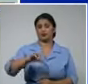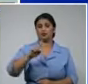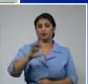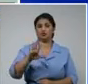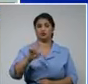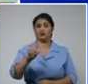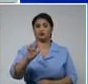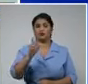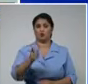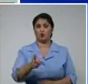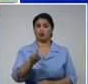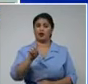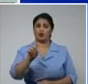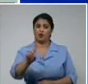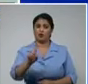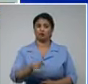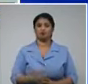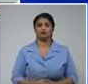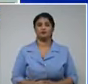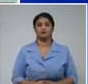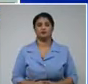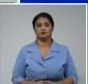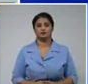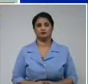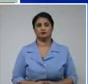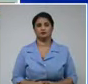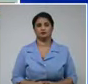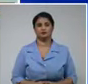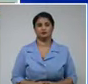151,1 y el municipio especial